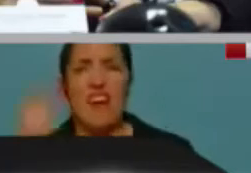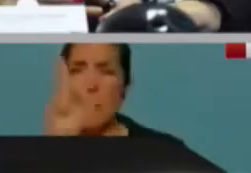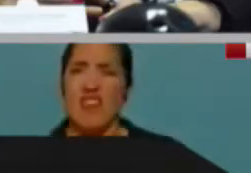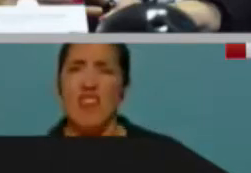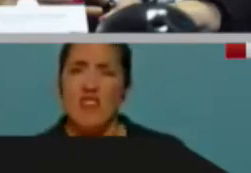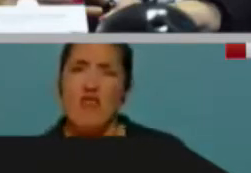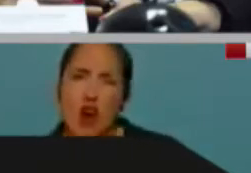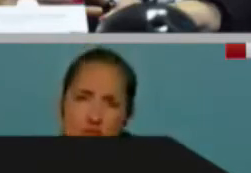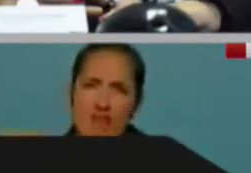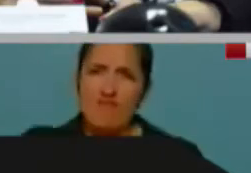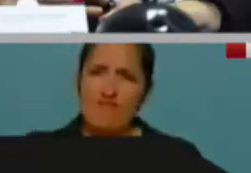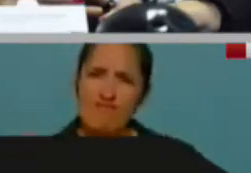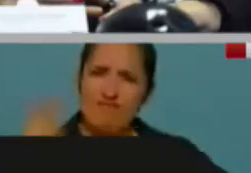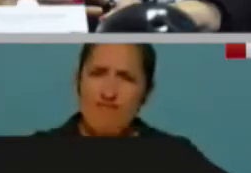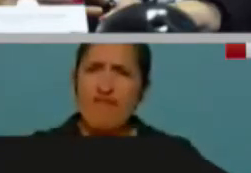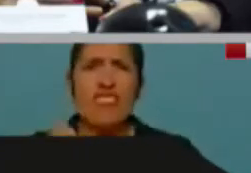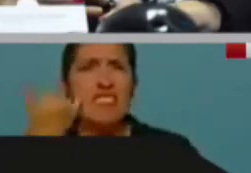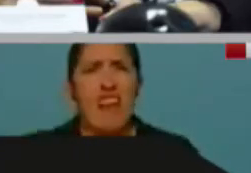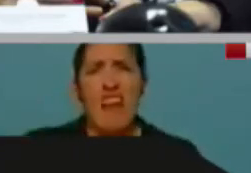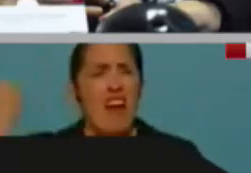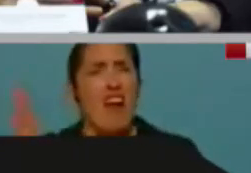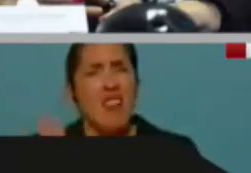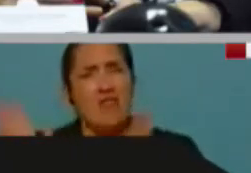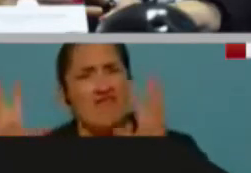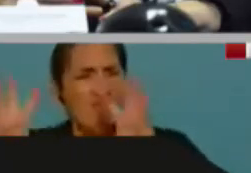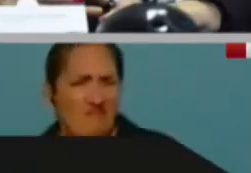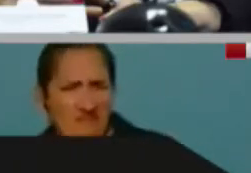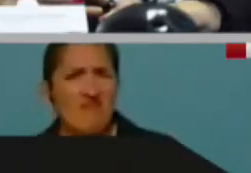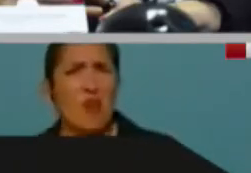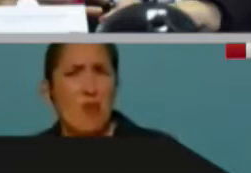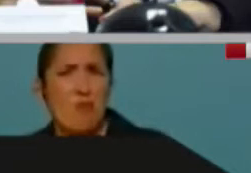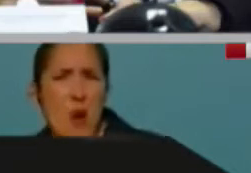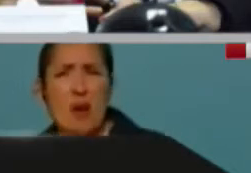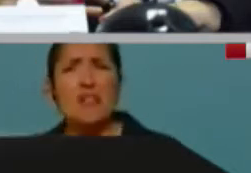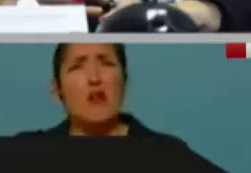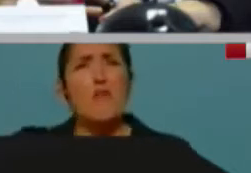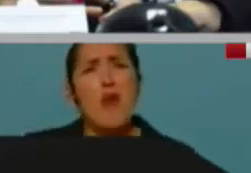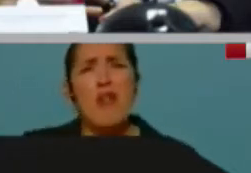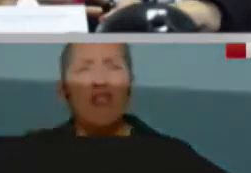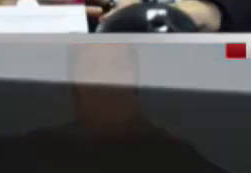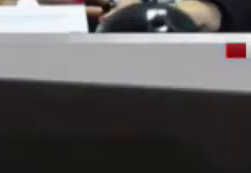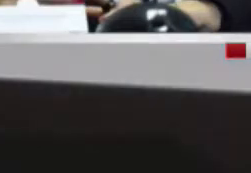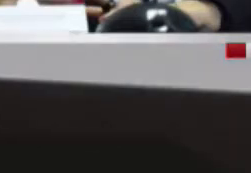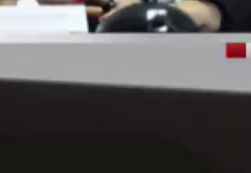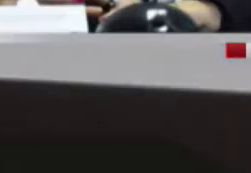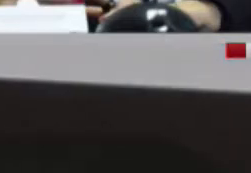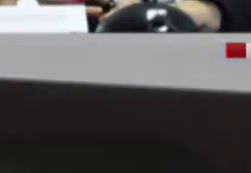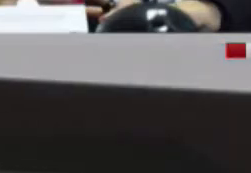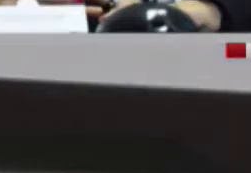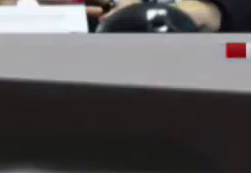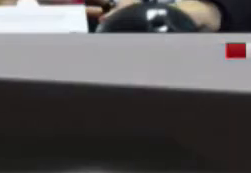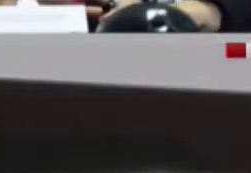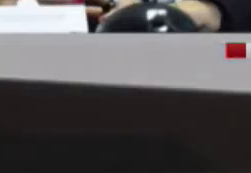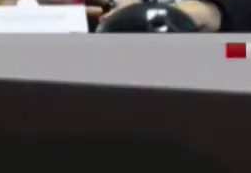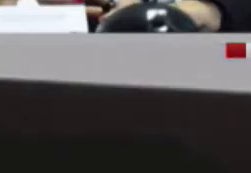adelante la Argentina en esta reconstrucción. Senadora, ¿qué tal? Muy buenas tardes para usted. Recién estábamos charlando con